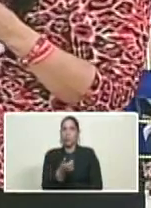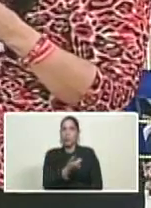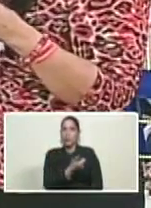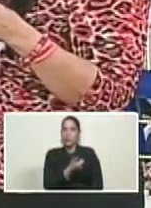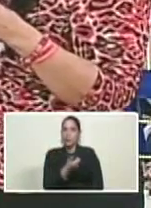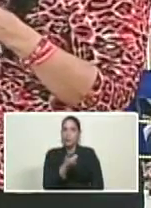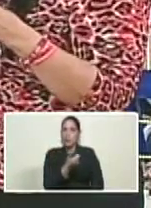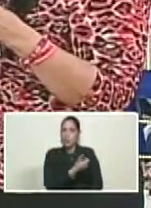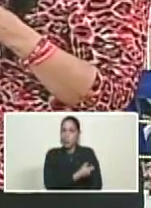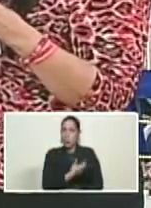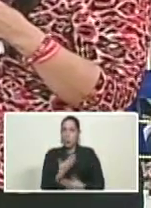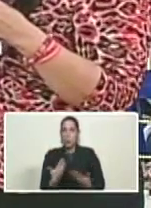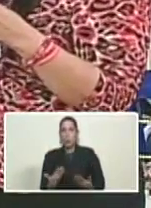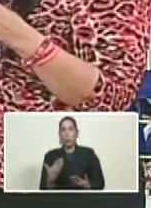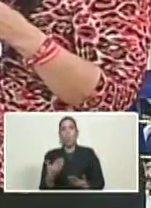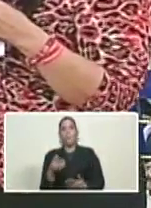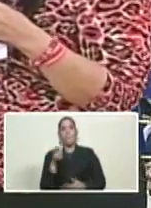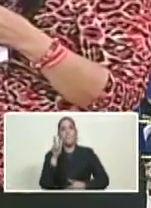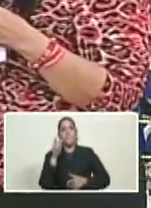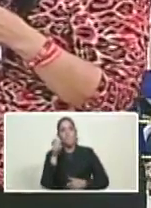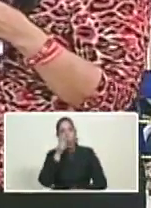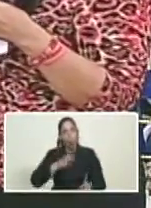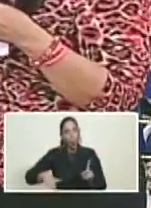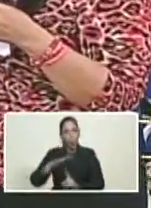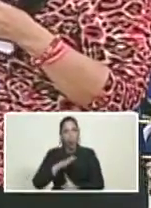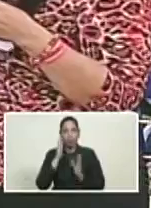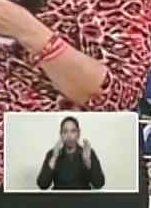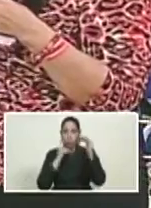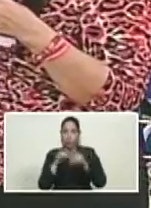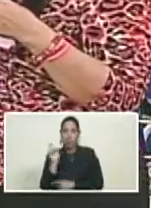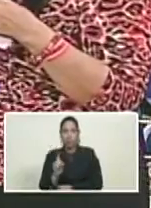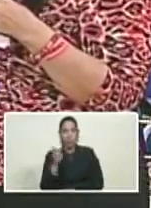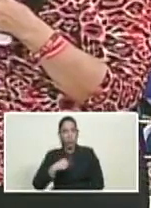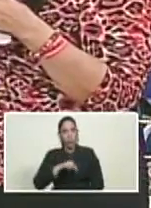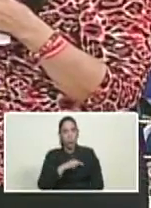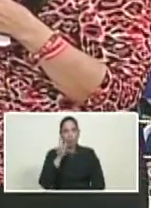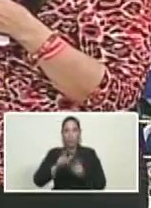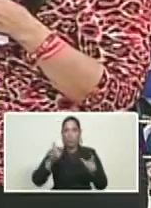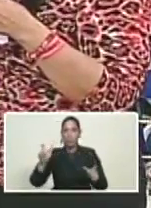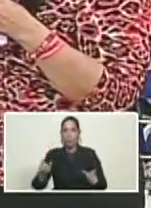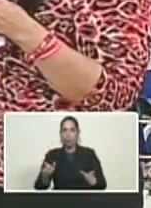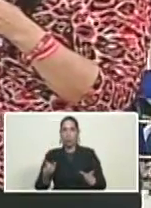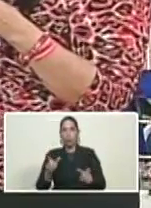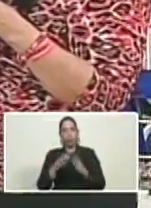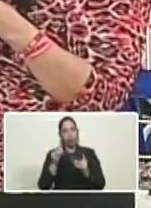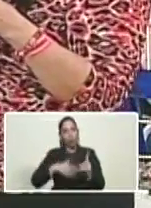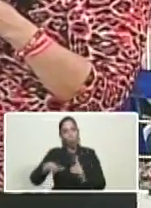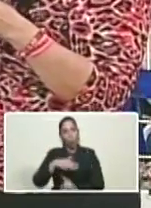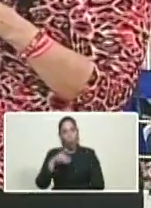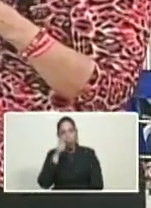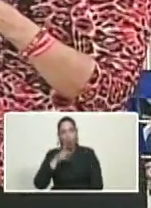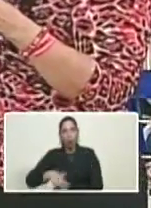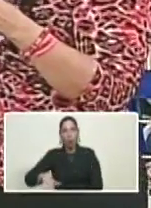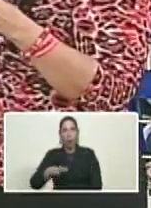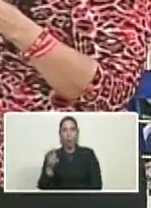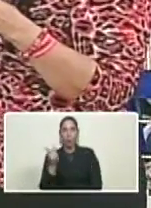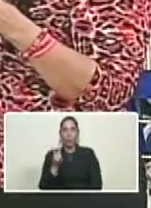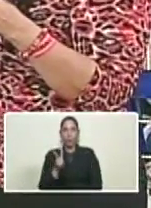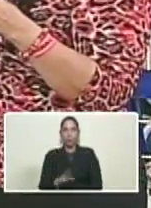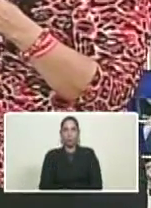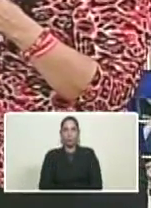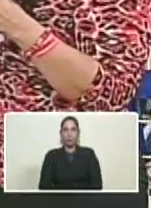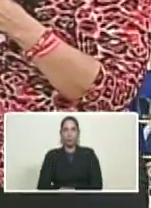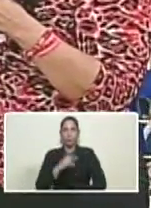la población, atendiendo las necesidades de nuestros pacientes y de la población venezolana. Para